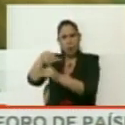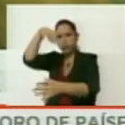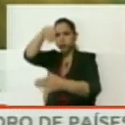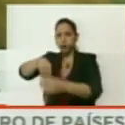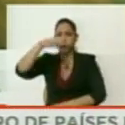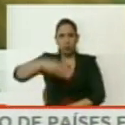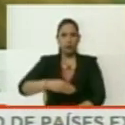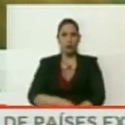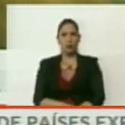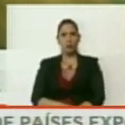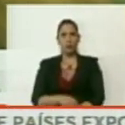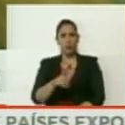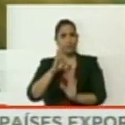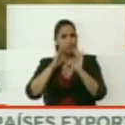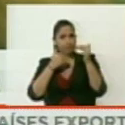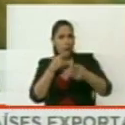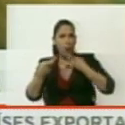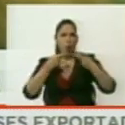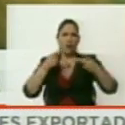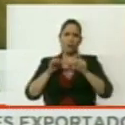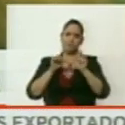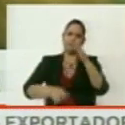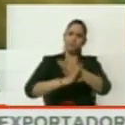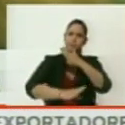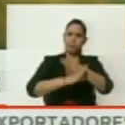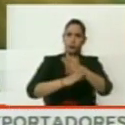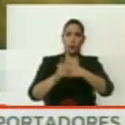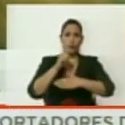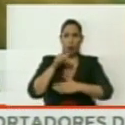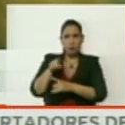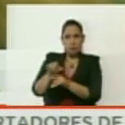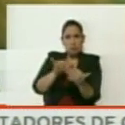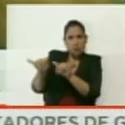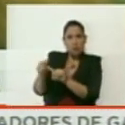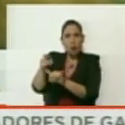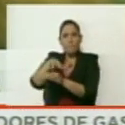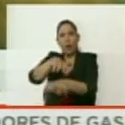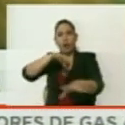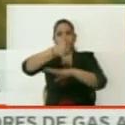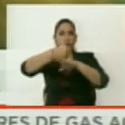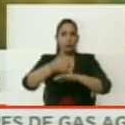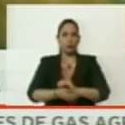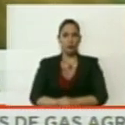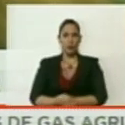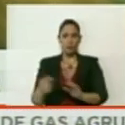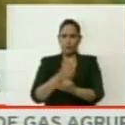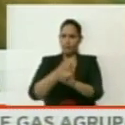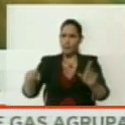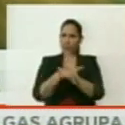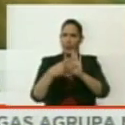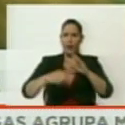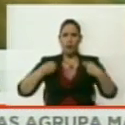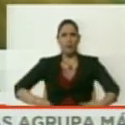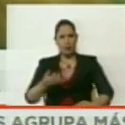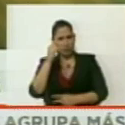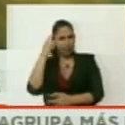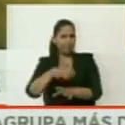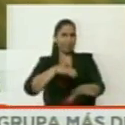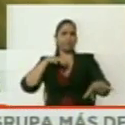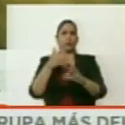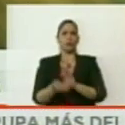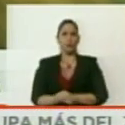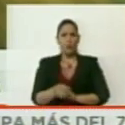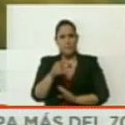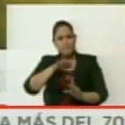militar, la tensión política permanente. ¿No es esa la mayor de las violaciones de derechos humanos que haya existido en